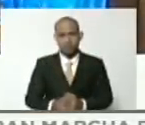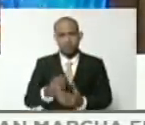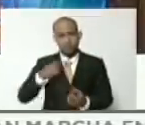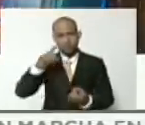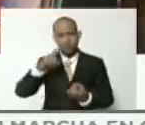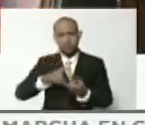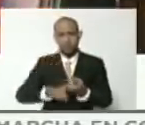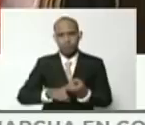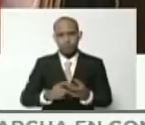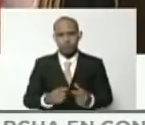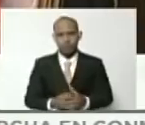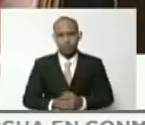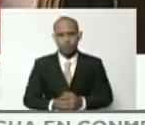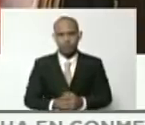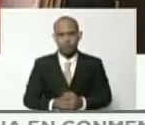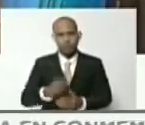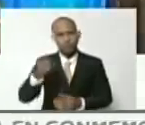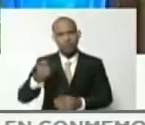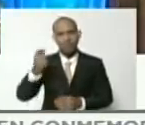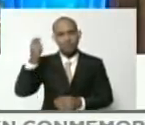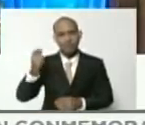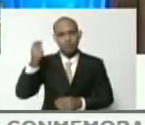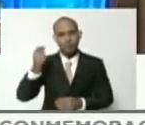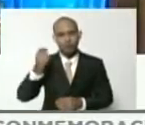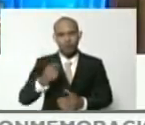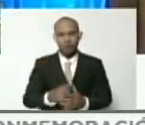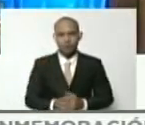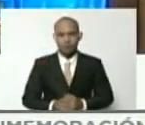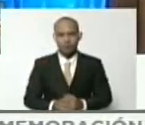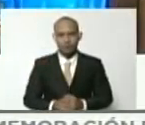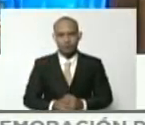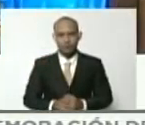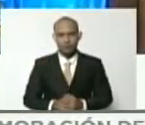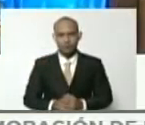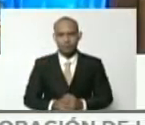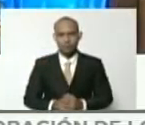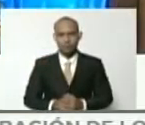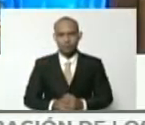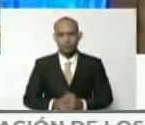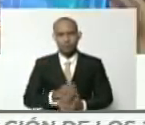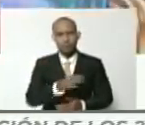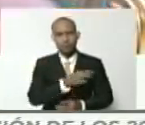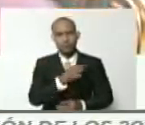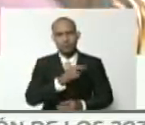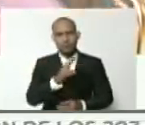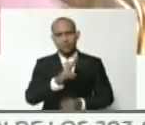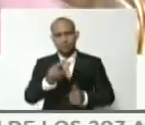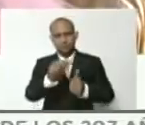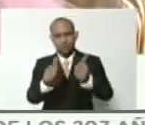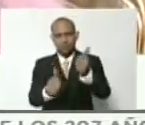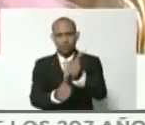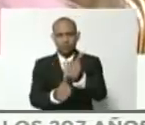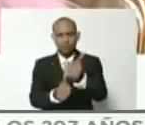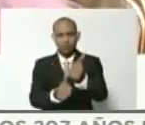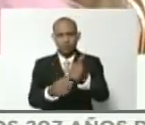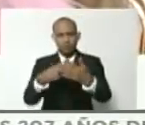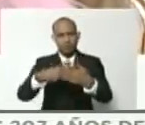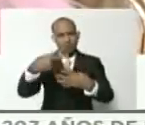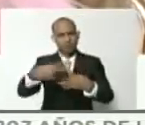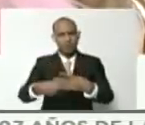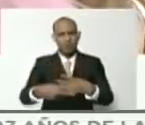combatiente, diputada Cilia Flores, señor vicepresidente de